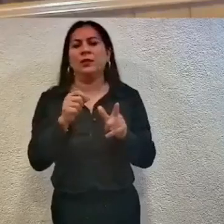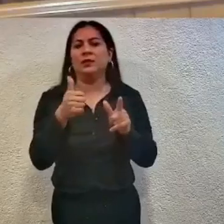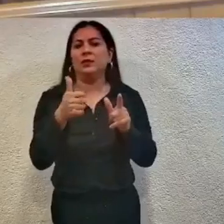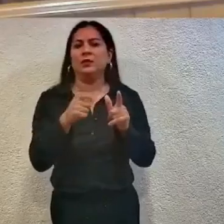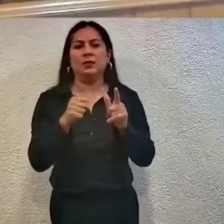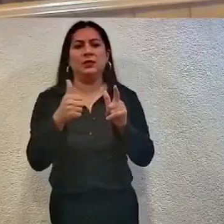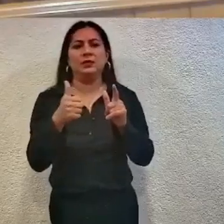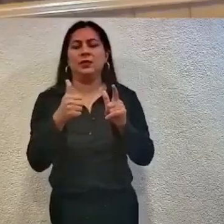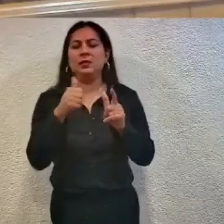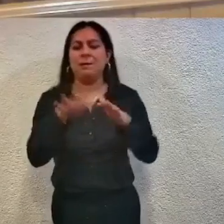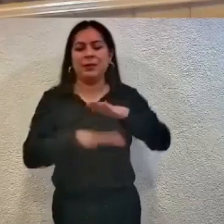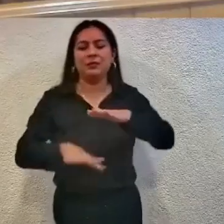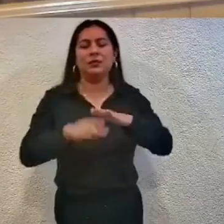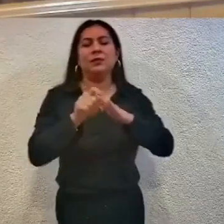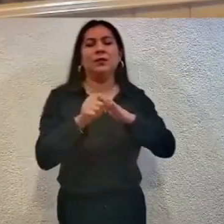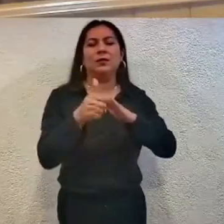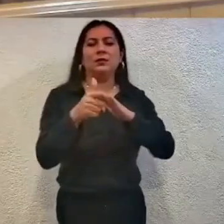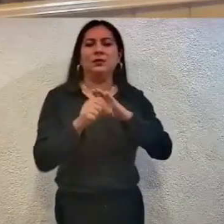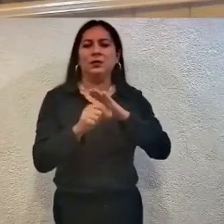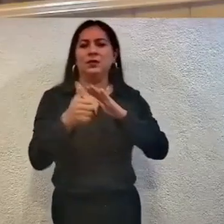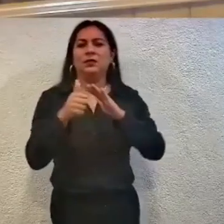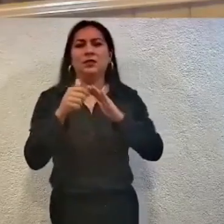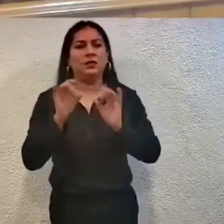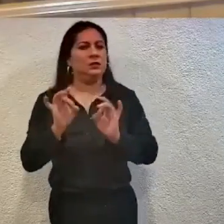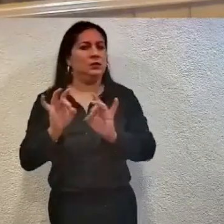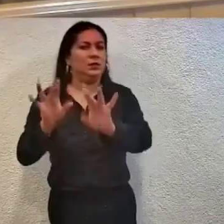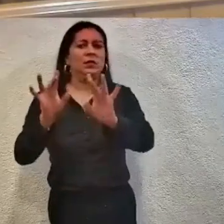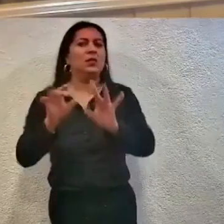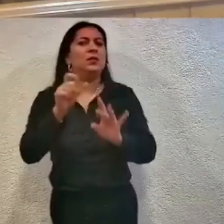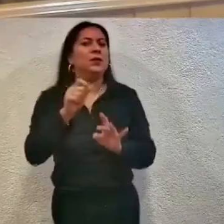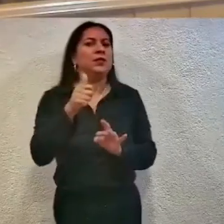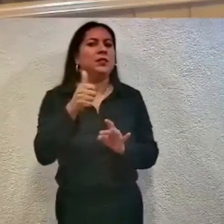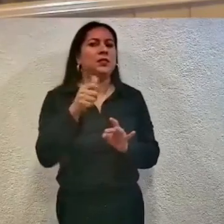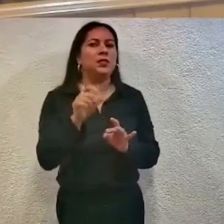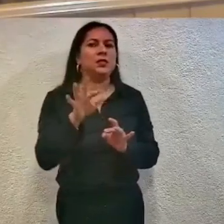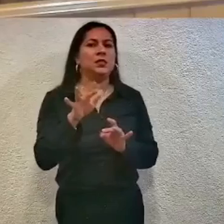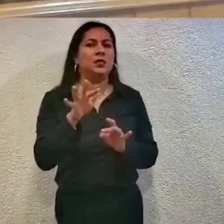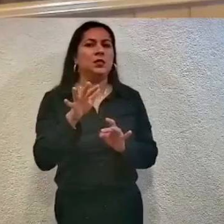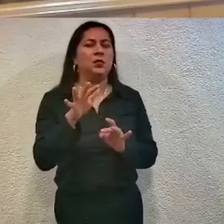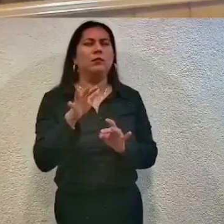2622 contigua, 2626 básica, 2626 extraordinaria y